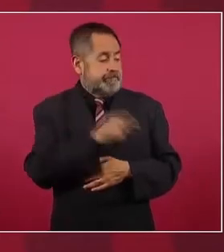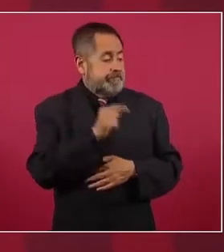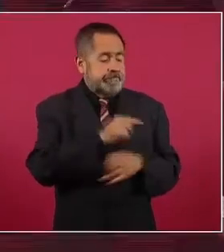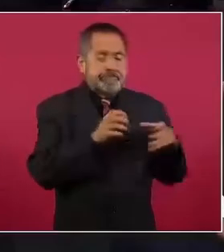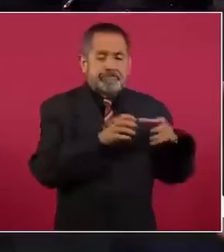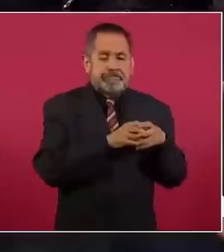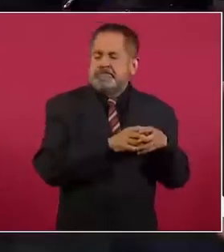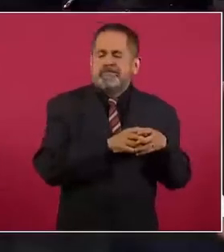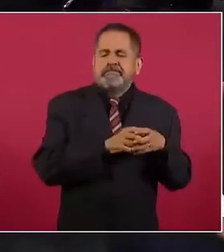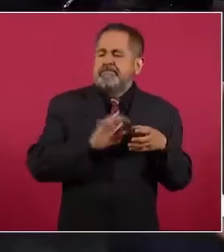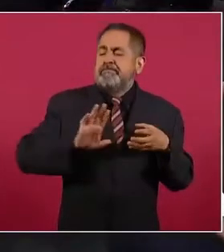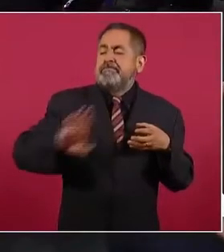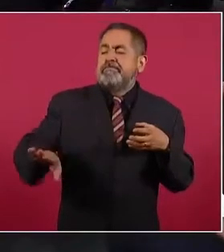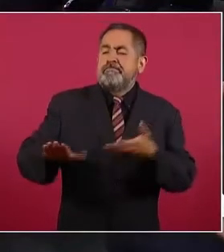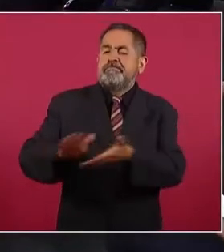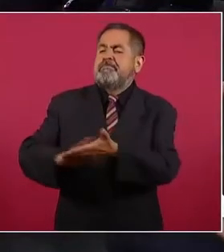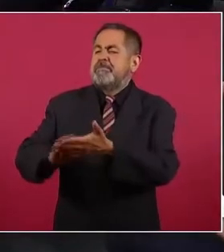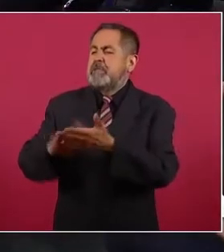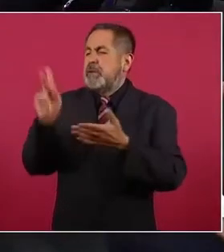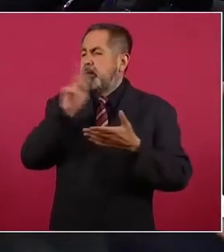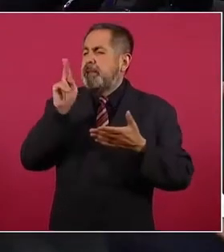el pueblo no existe.